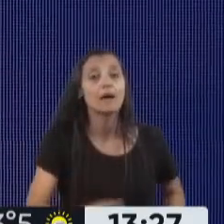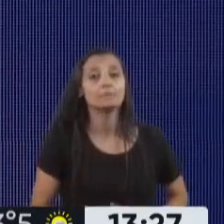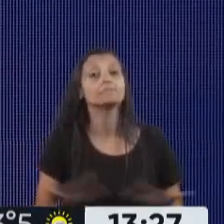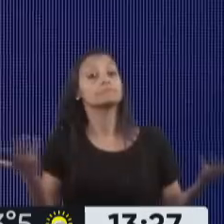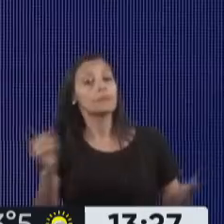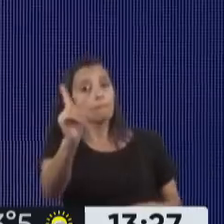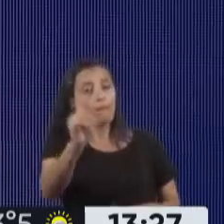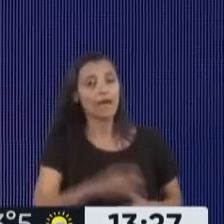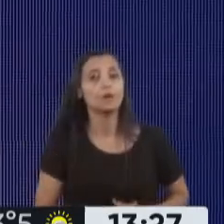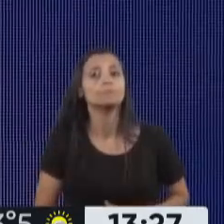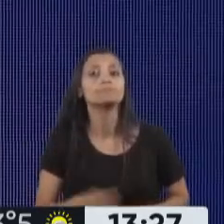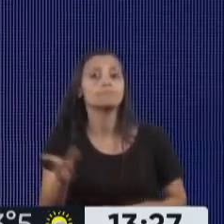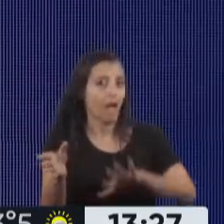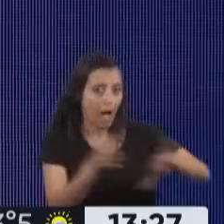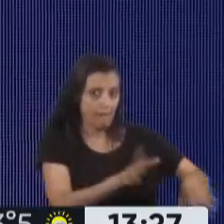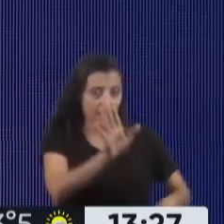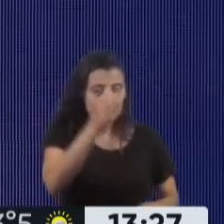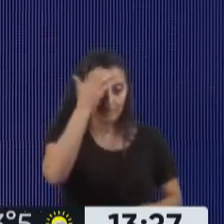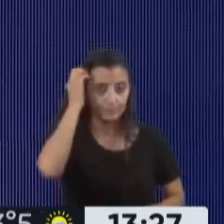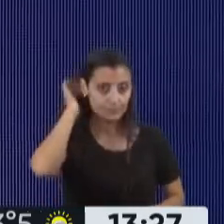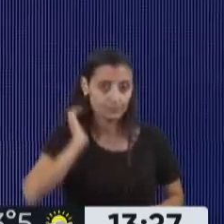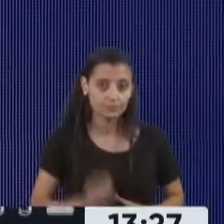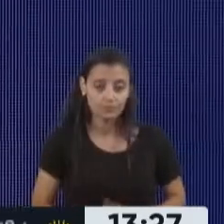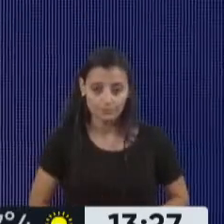Pero, al margen de eso,